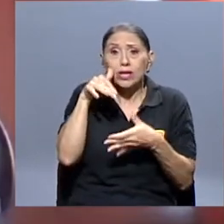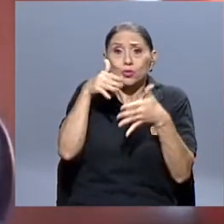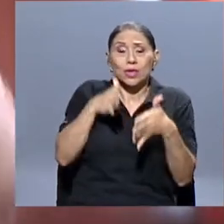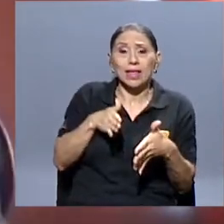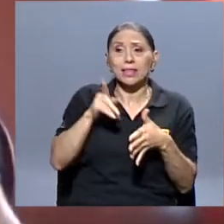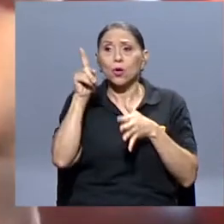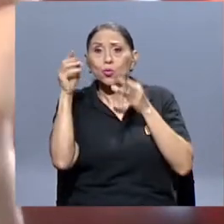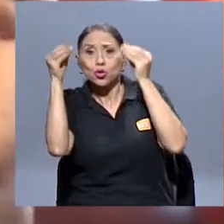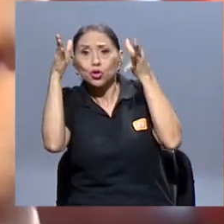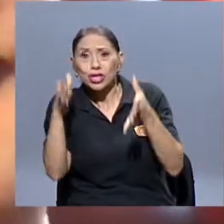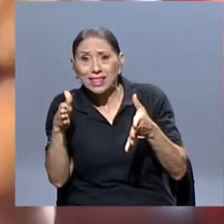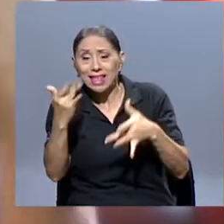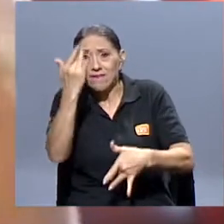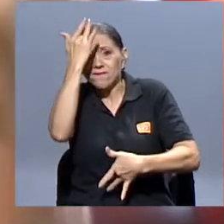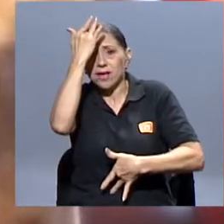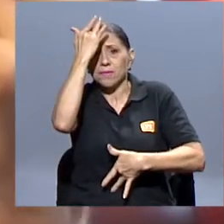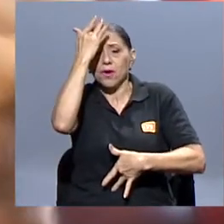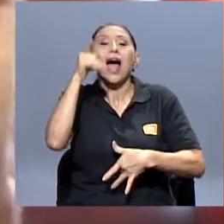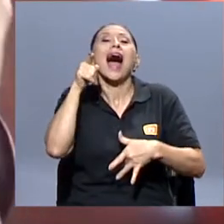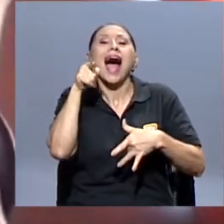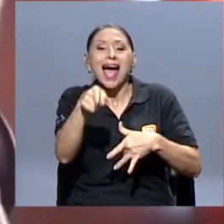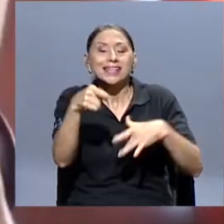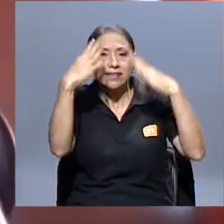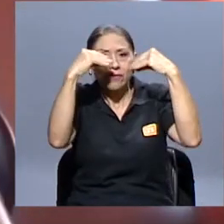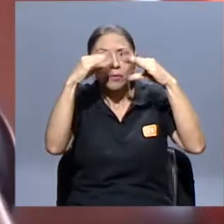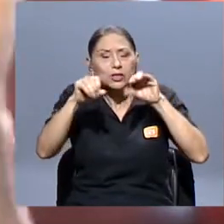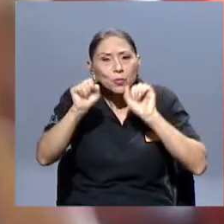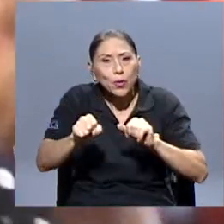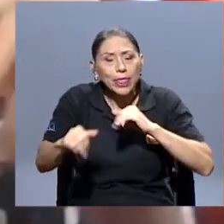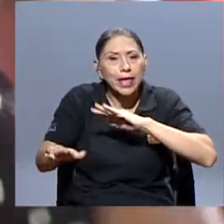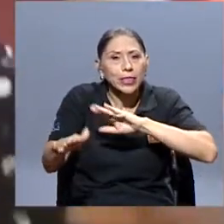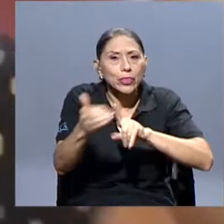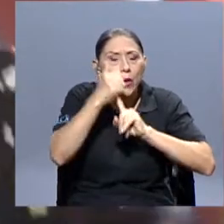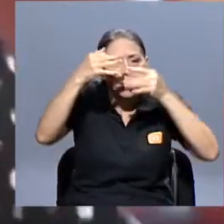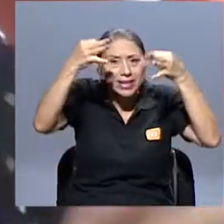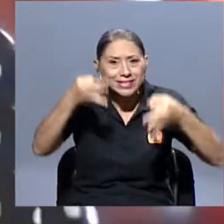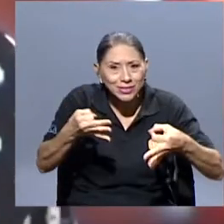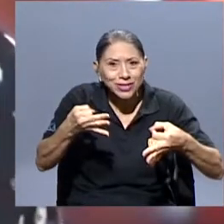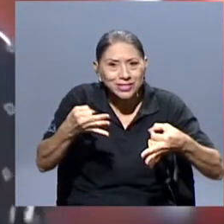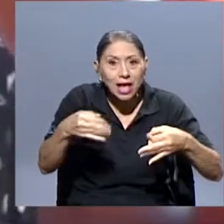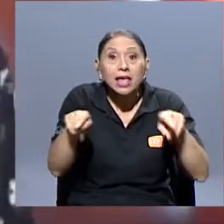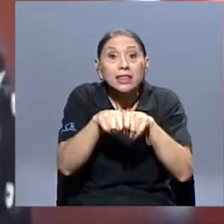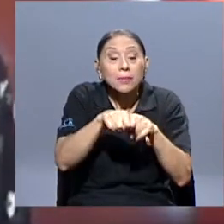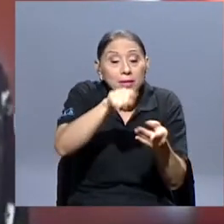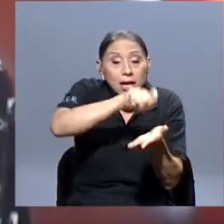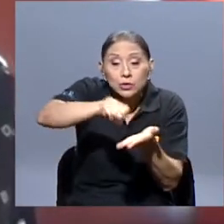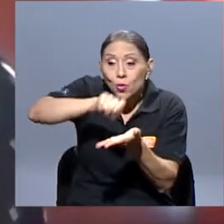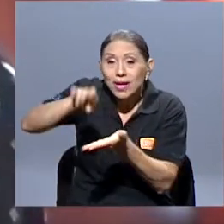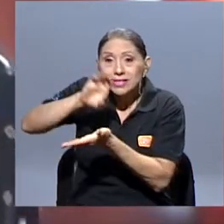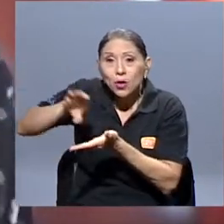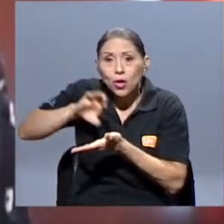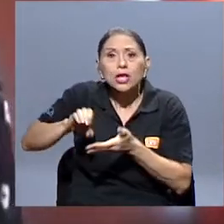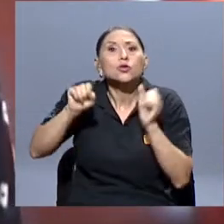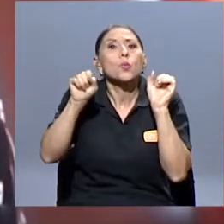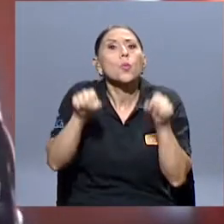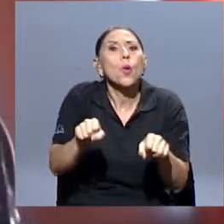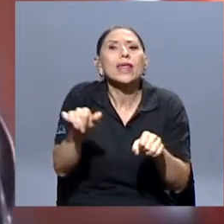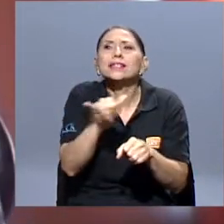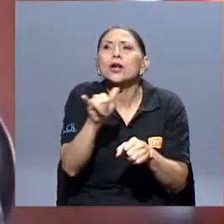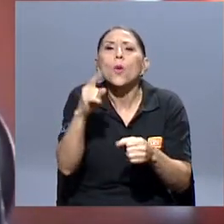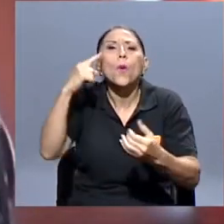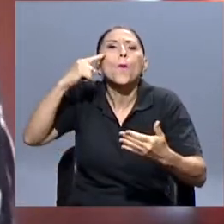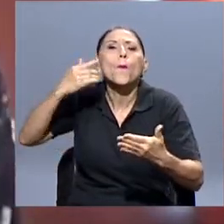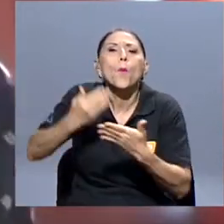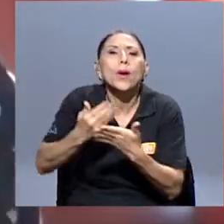eso tomar decisiones. Y no solo eso, las escuelas y colegios pueden ser un buen centro de muestreo en general de la población, porque en